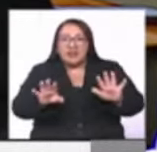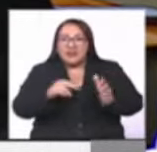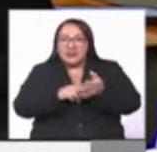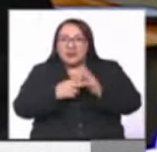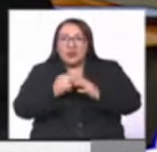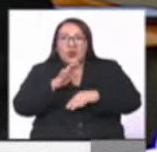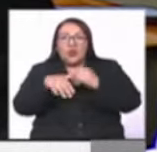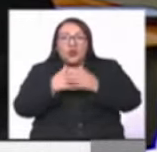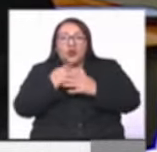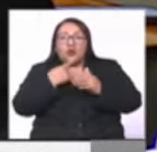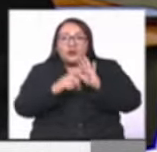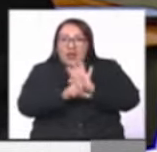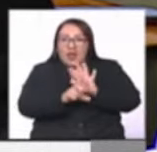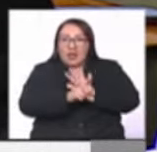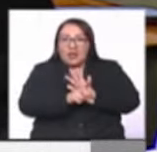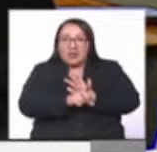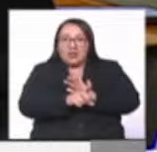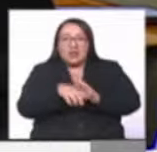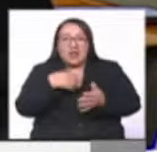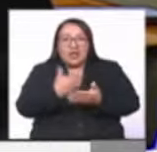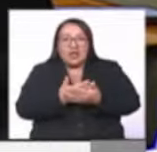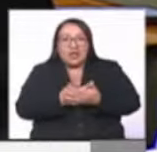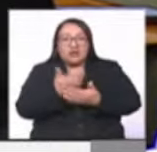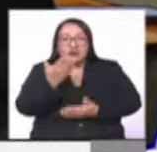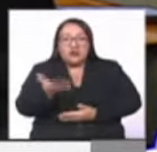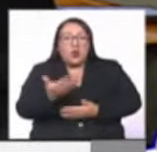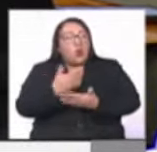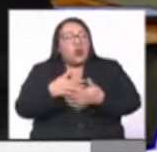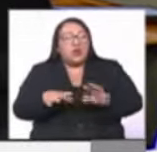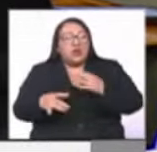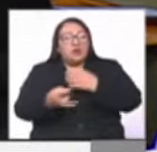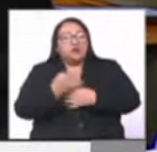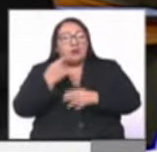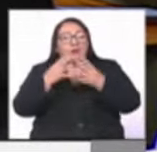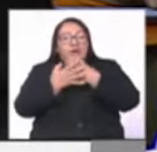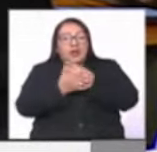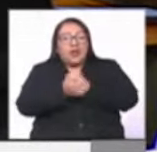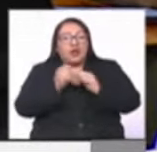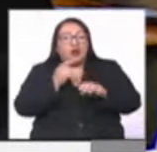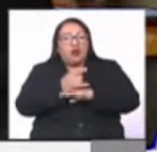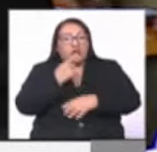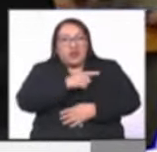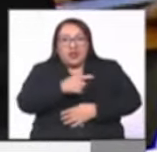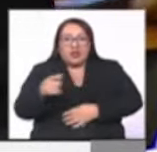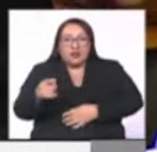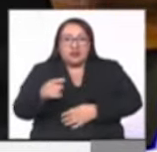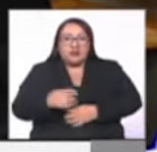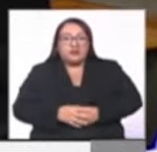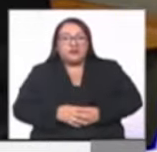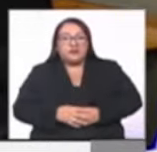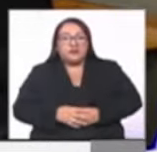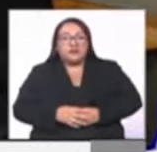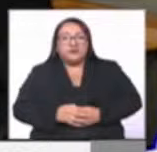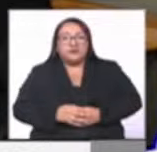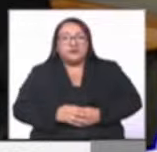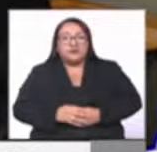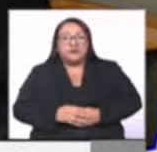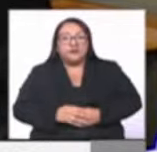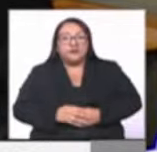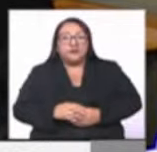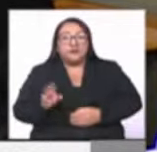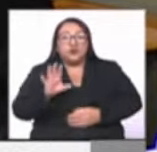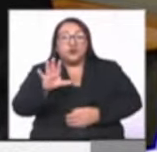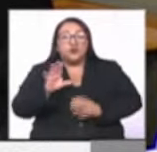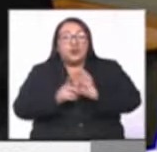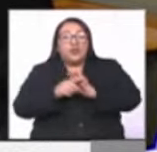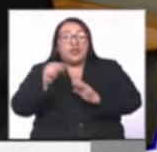anterioridad por la ley en la en la sustanciación de cualquier acusación penal formulada contra ella o para la determinación de sus derechos y obligaciones